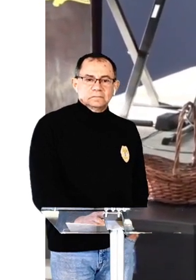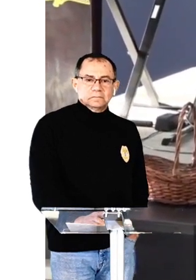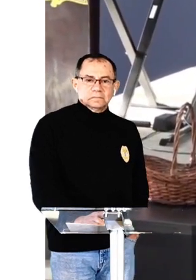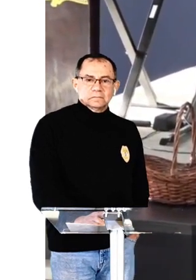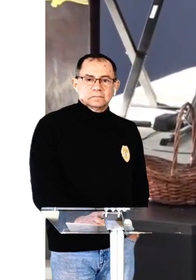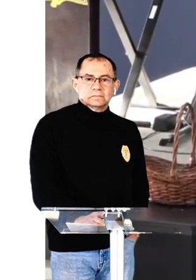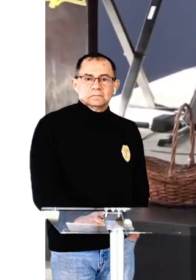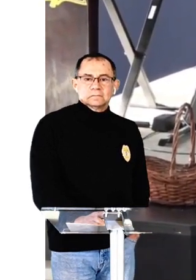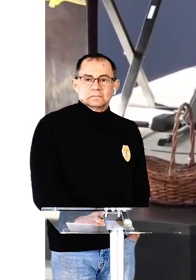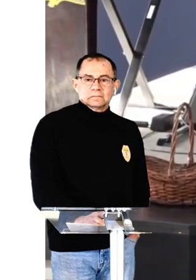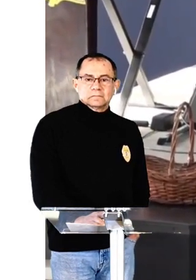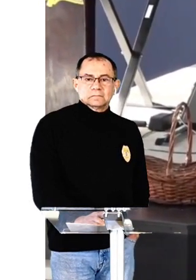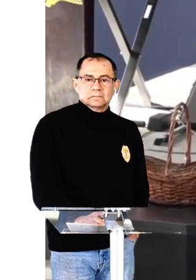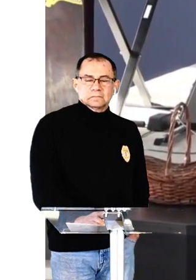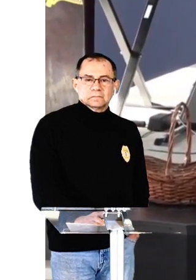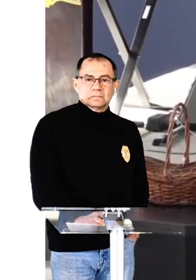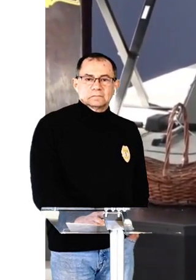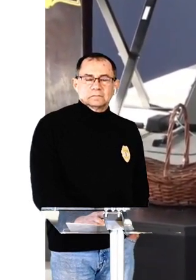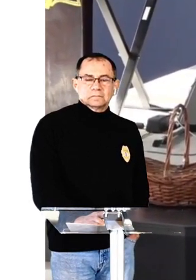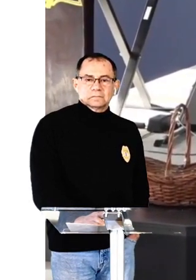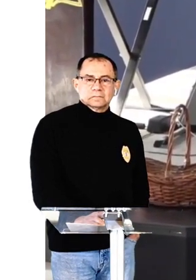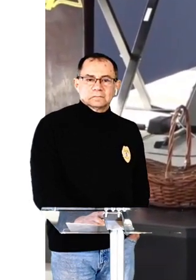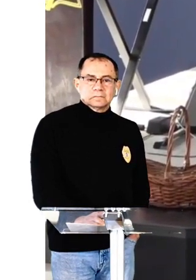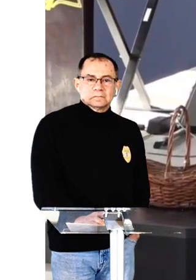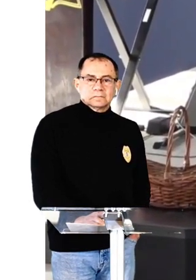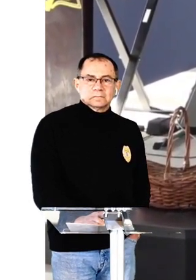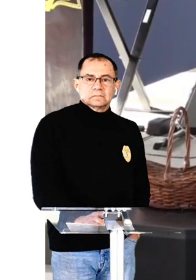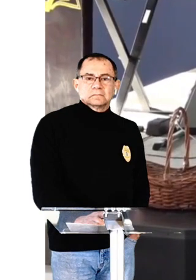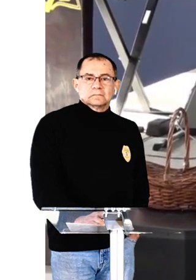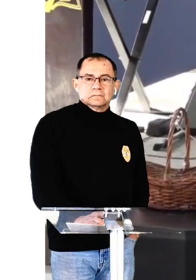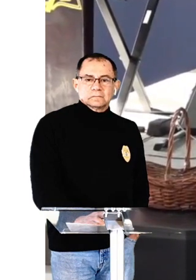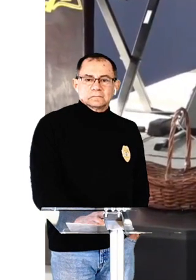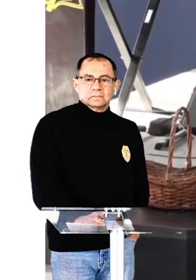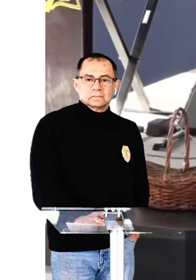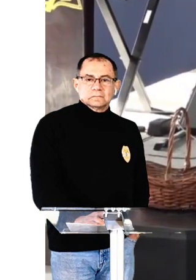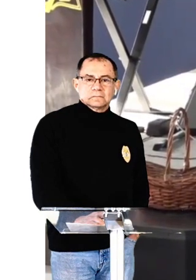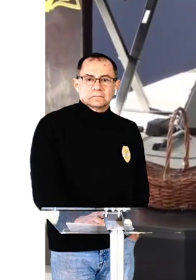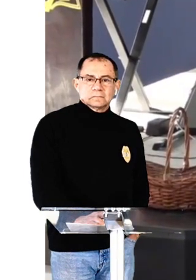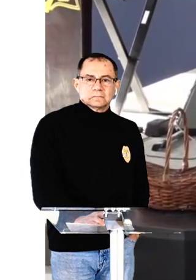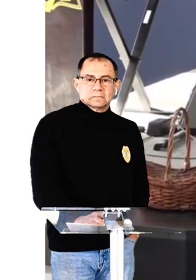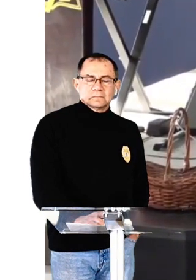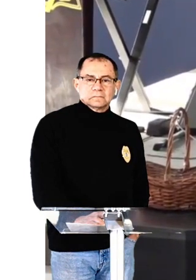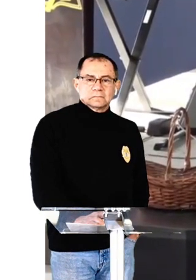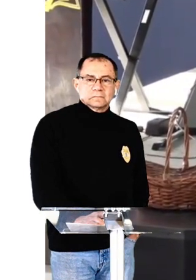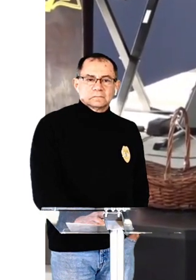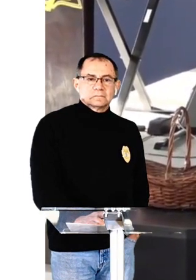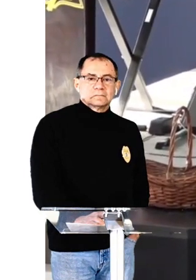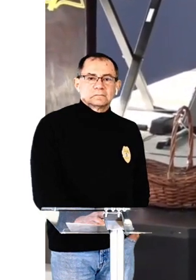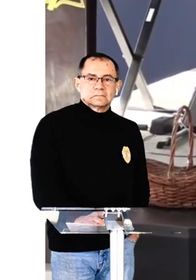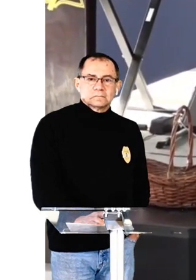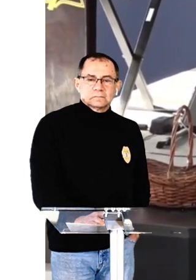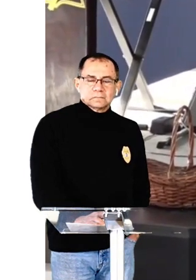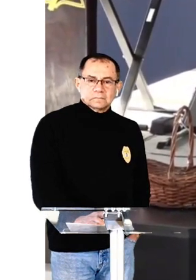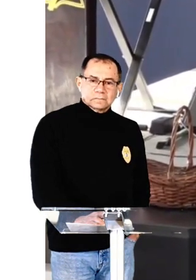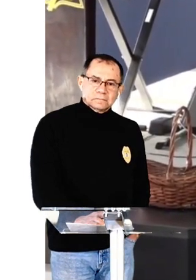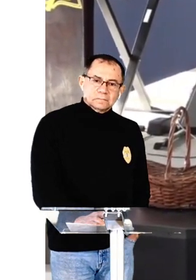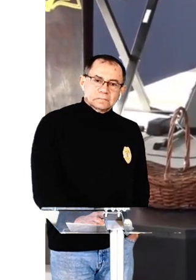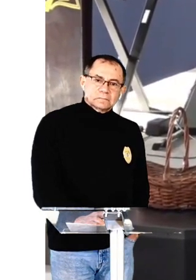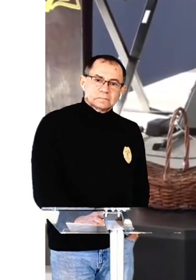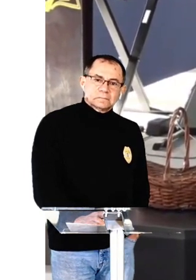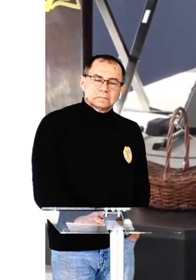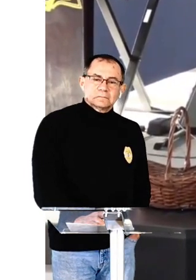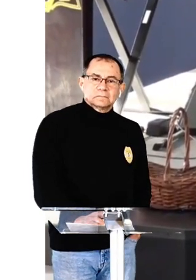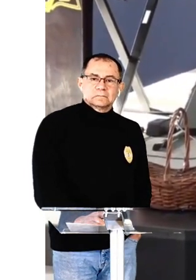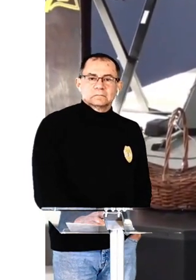a mi hermano de COVID. Lo sacó de la muerte. A mi sobrina quedó